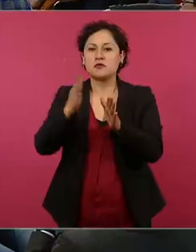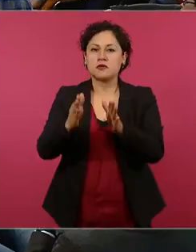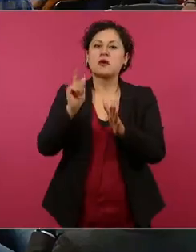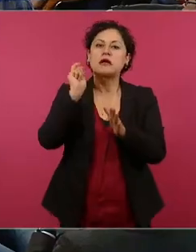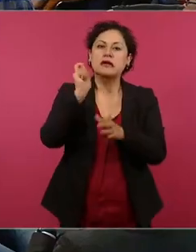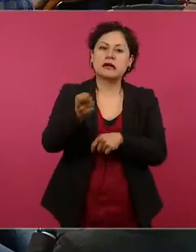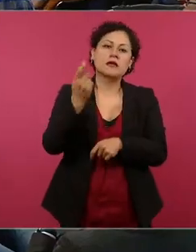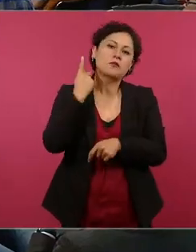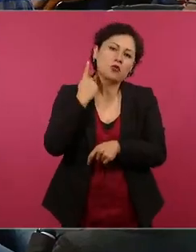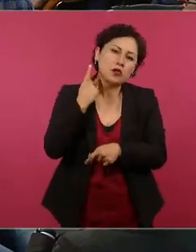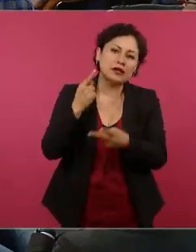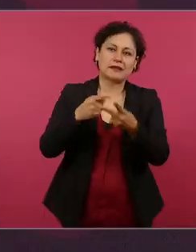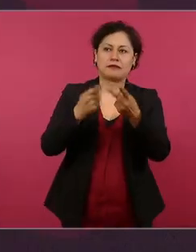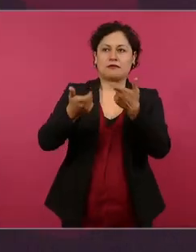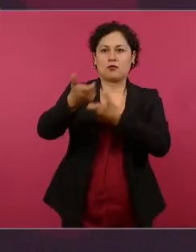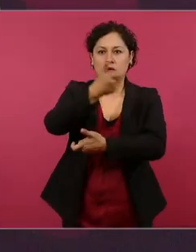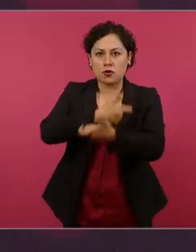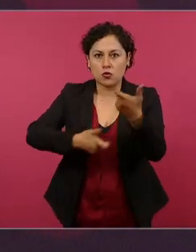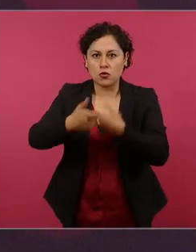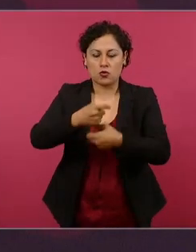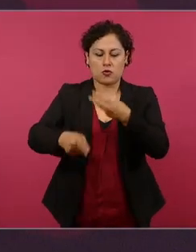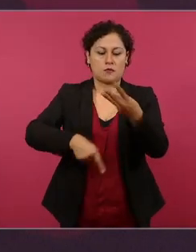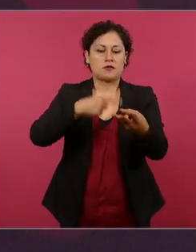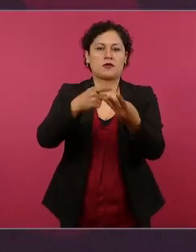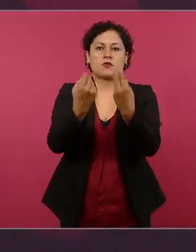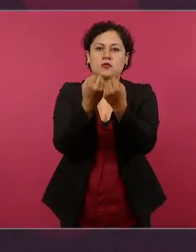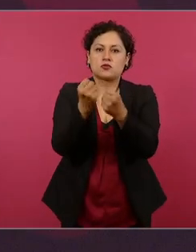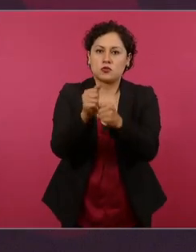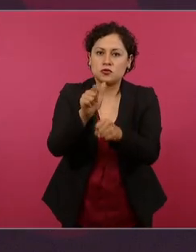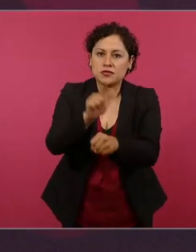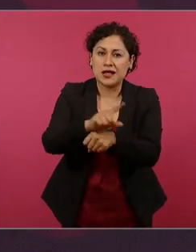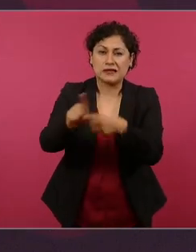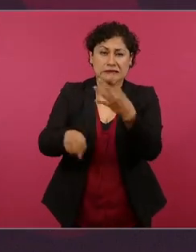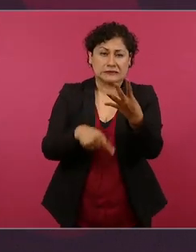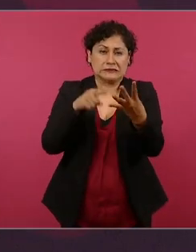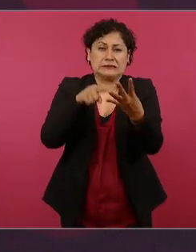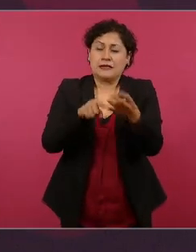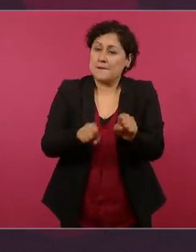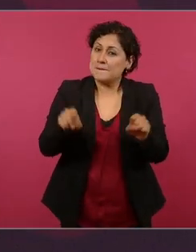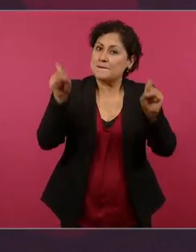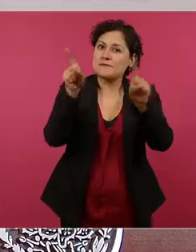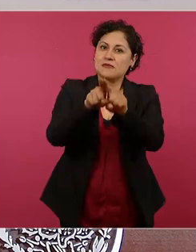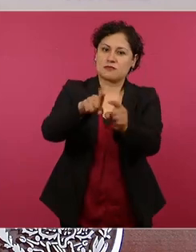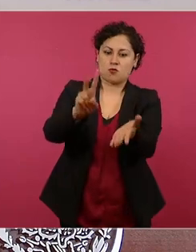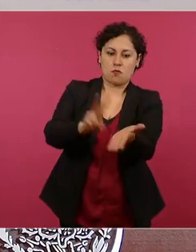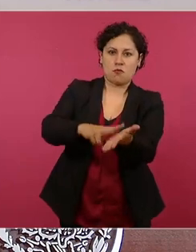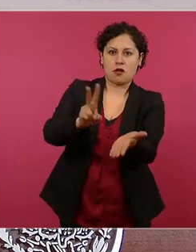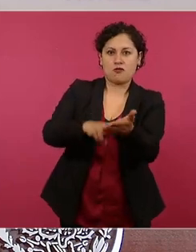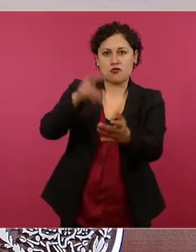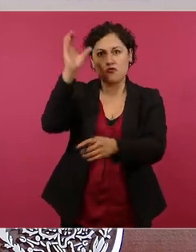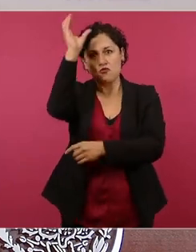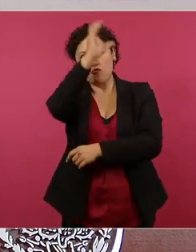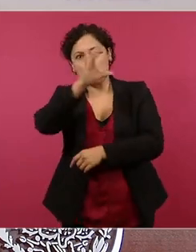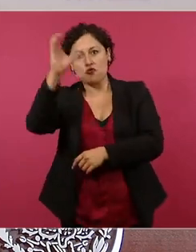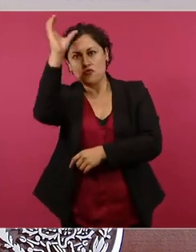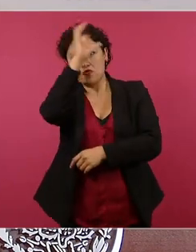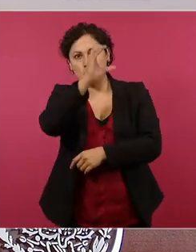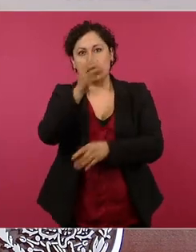fortalecimiento de valores culturales. Y eso hay que seguirlo,